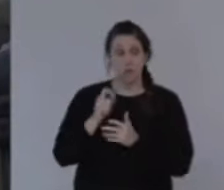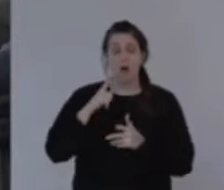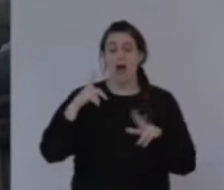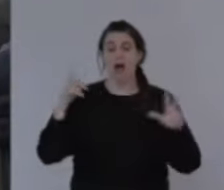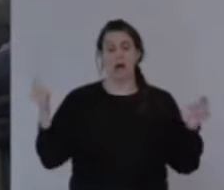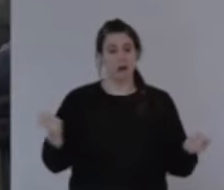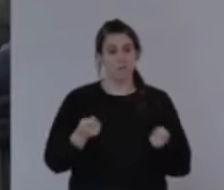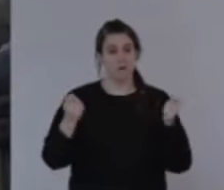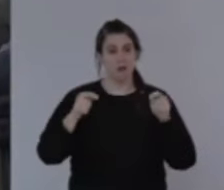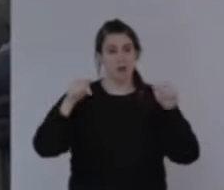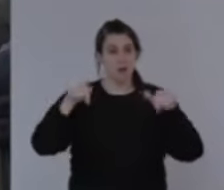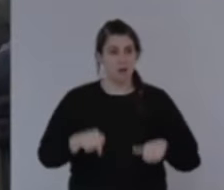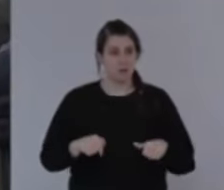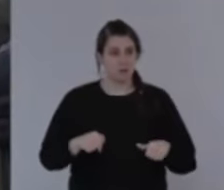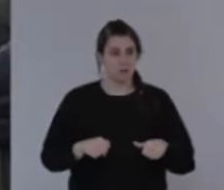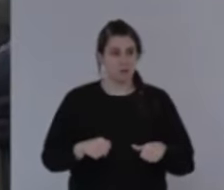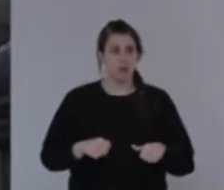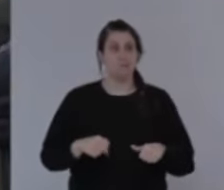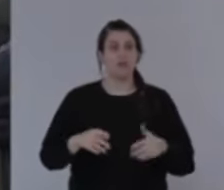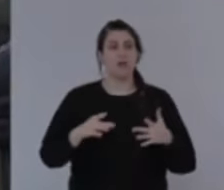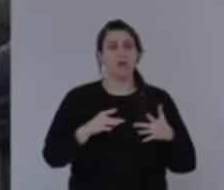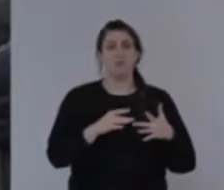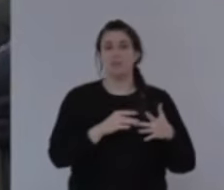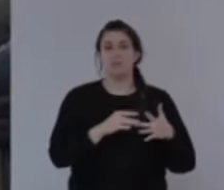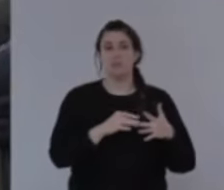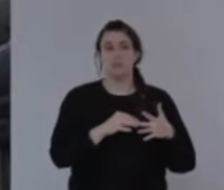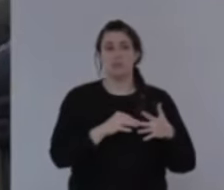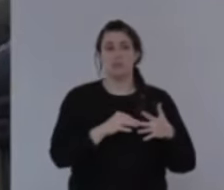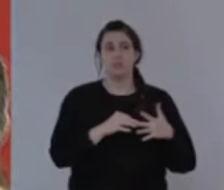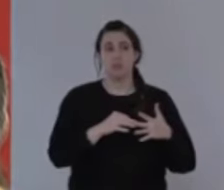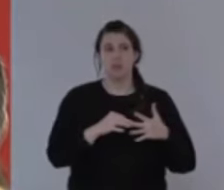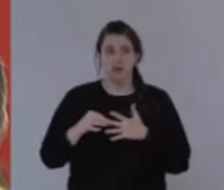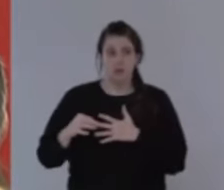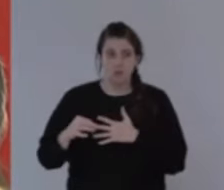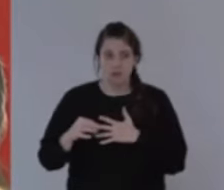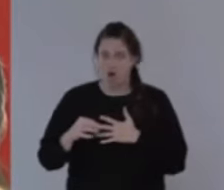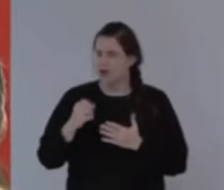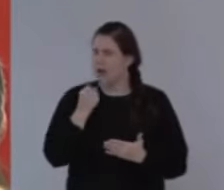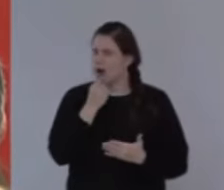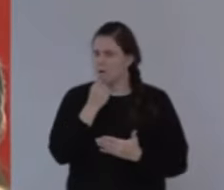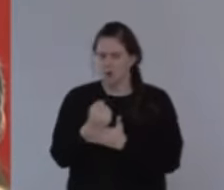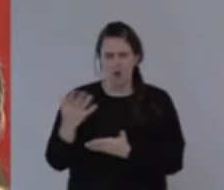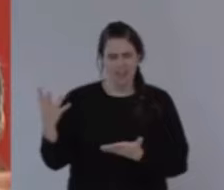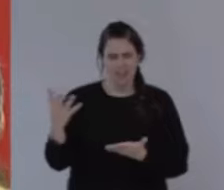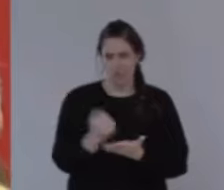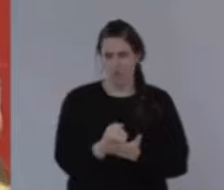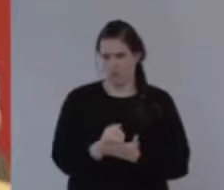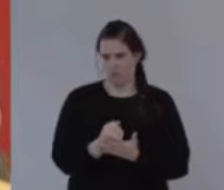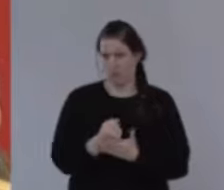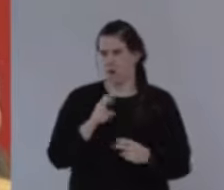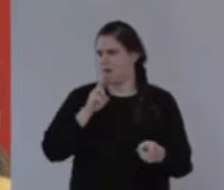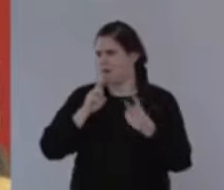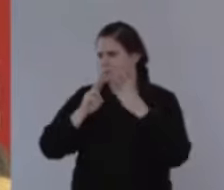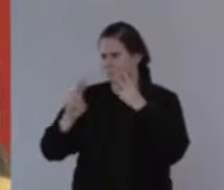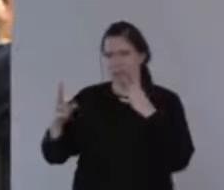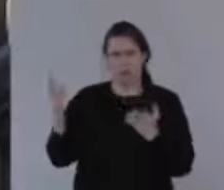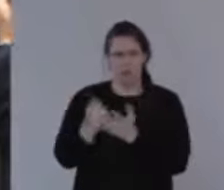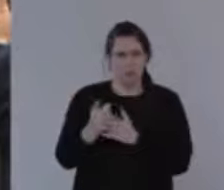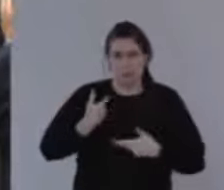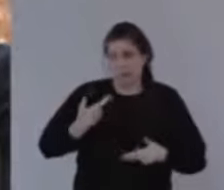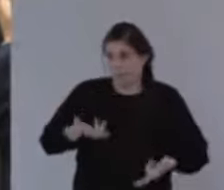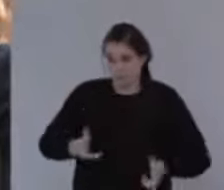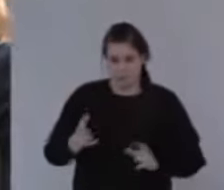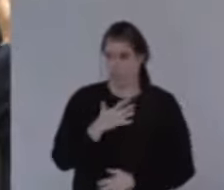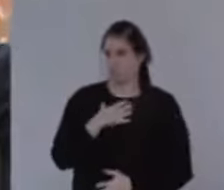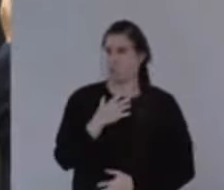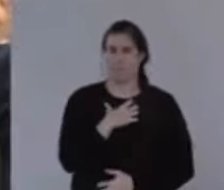campaña, vais a contar la dirección y, por supuesto, Pedro, con todo nuestro apoyo, con el mío particularmente. Porque no se puede consentir.